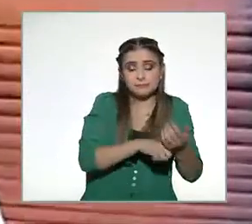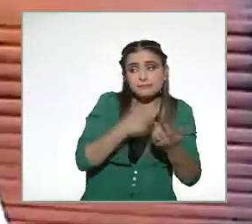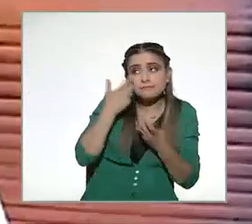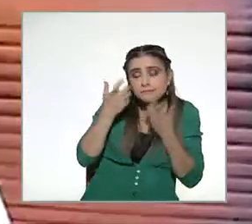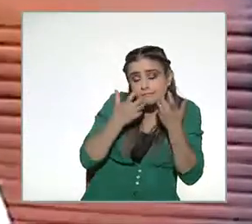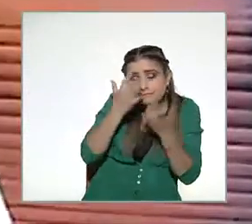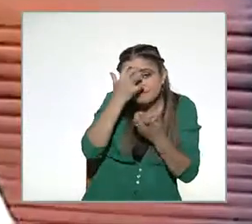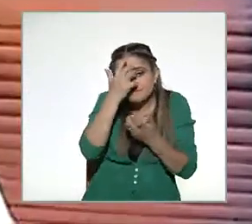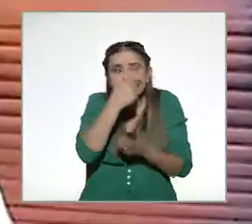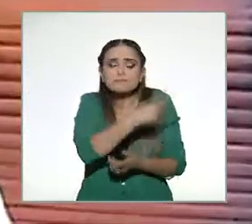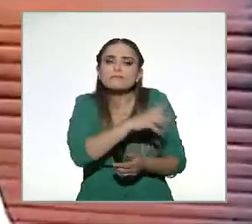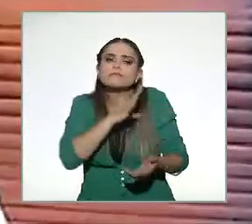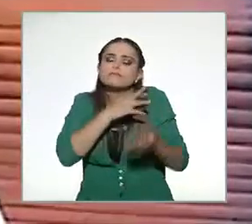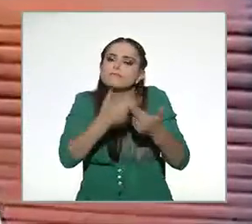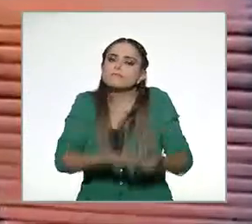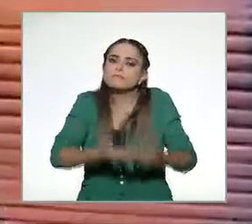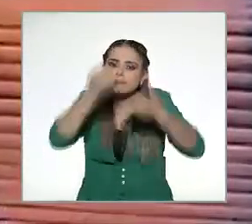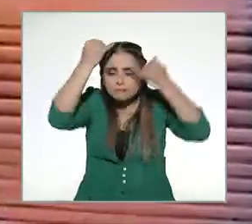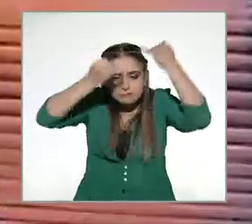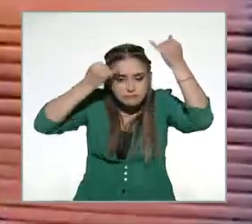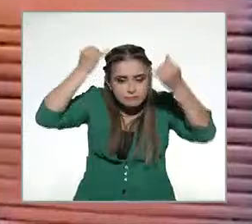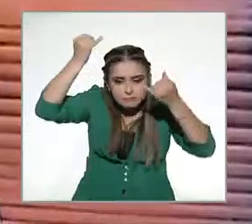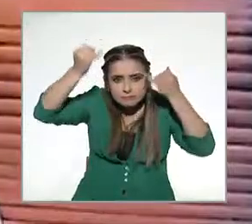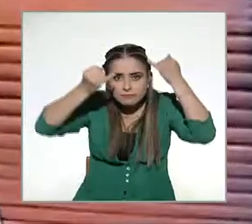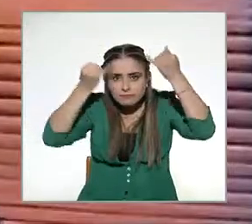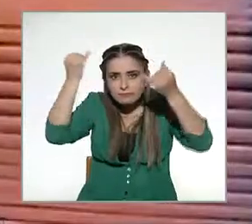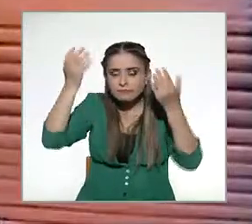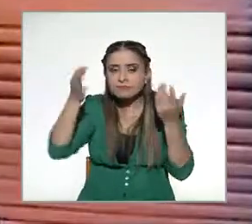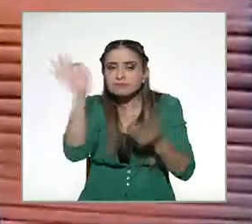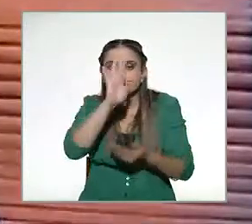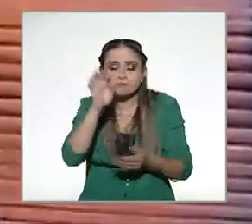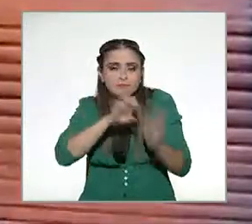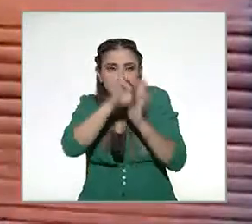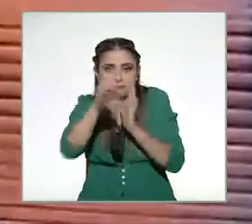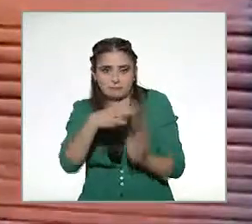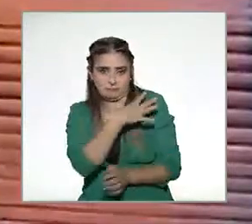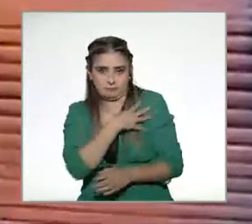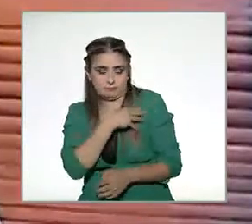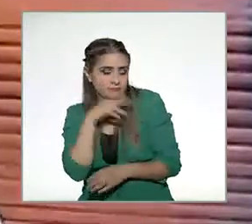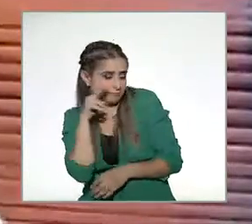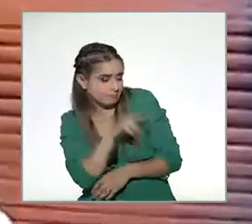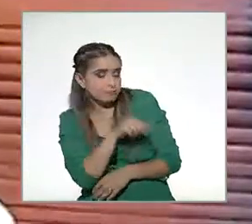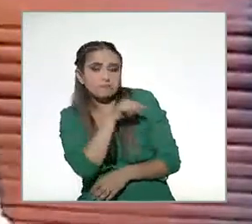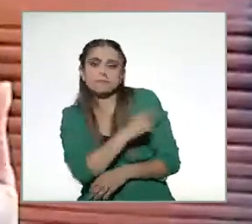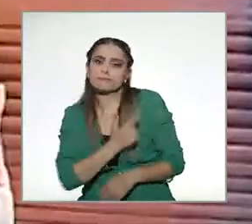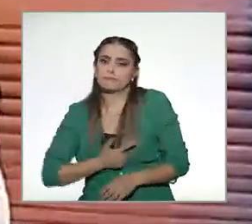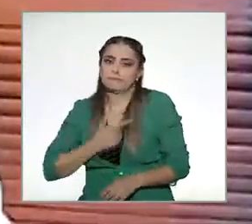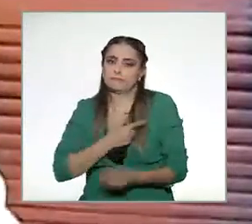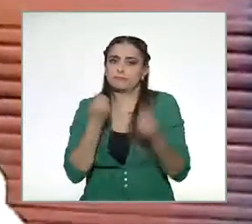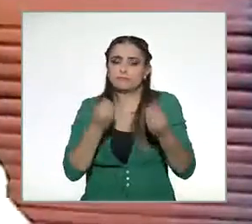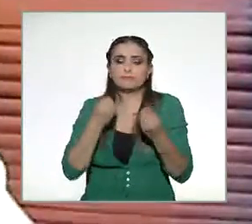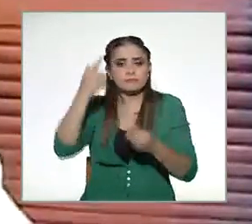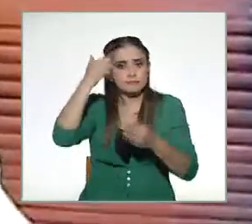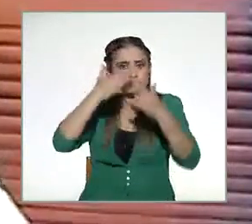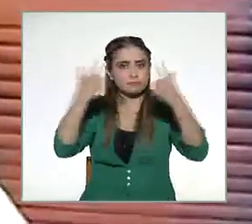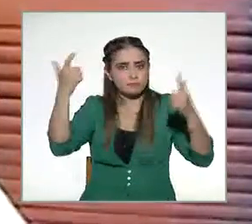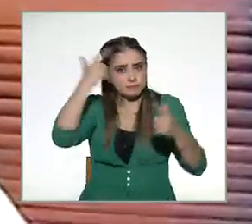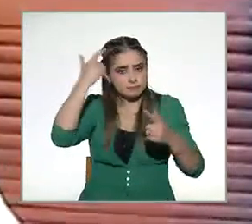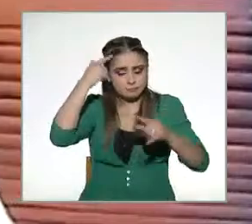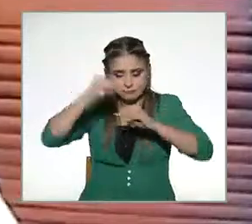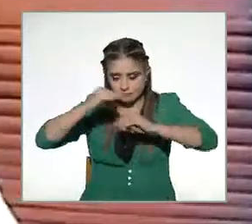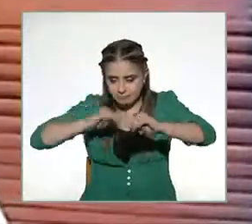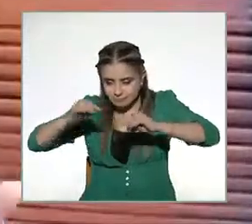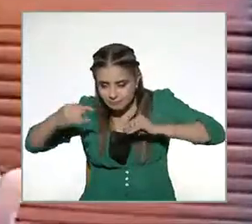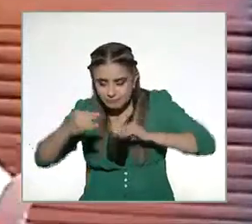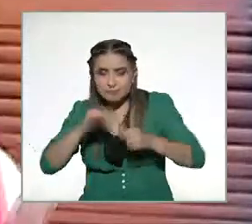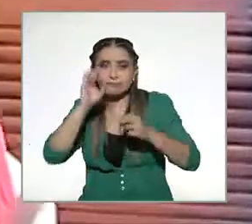soledad crean nuevas ideas. A lo mejor te vas a encontrar con que a tu hijo o a tu hija le gusta mucho hacer rompecabezas o leer un